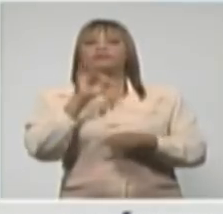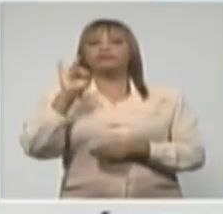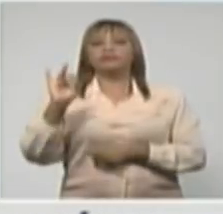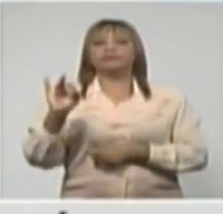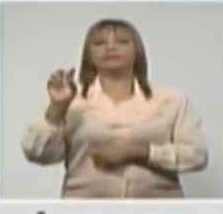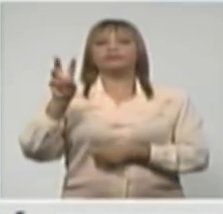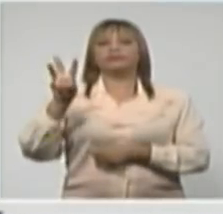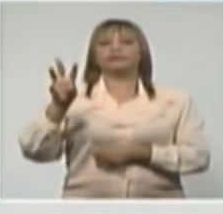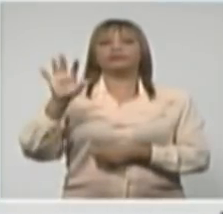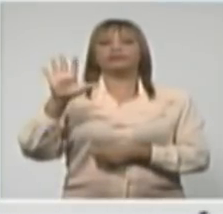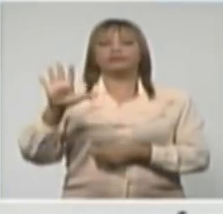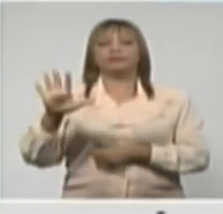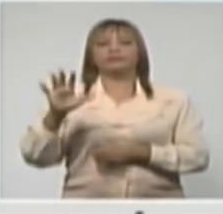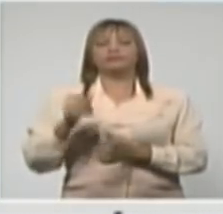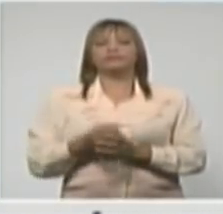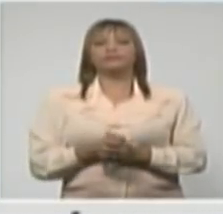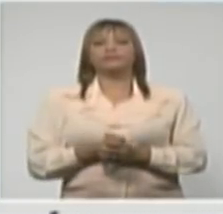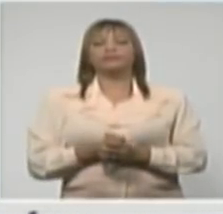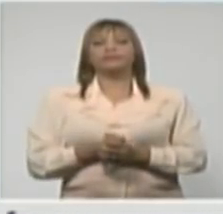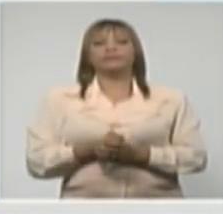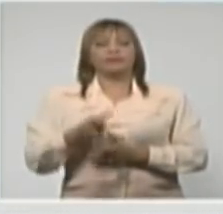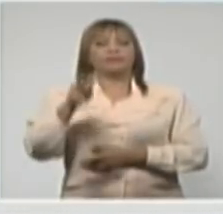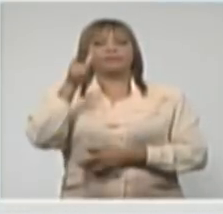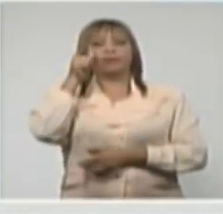735, en vigilancia